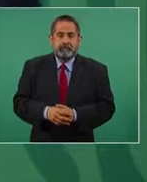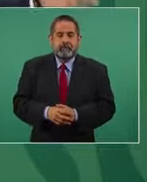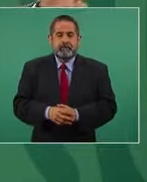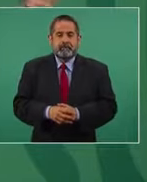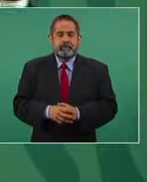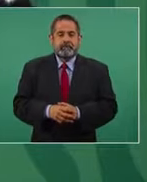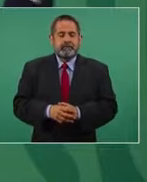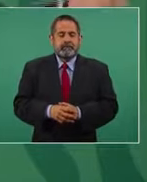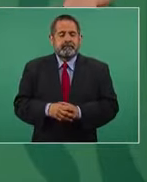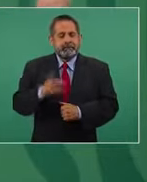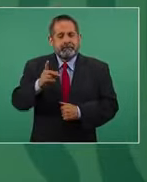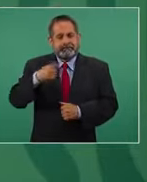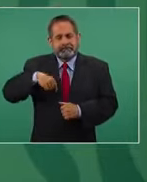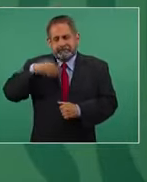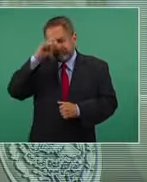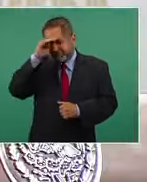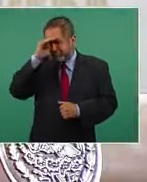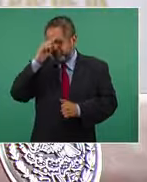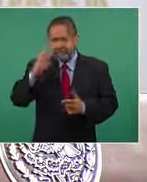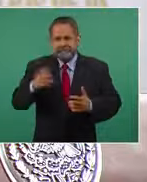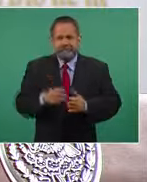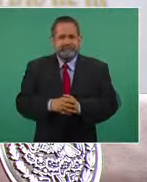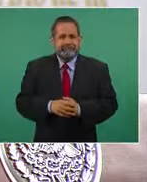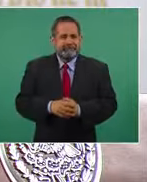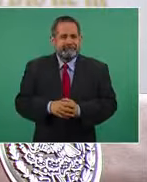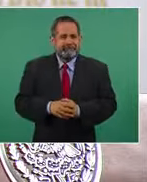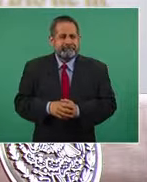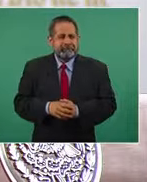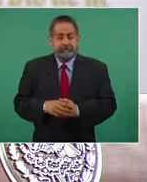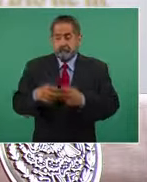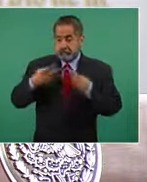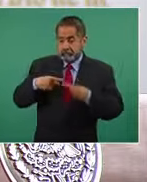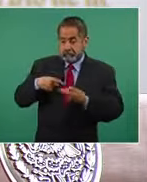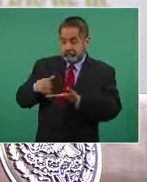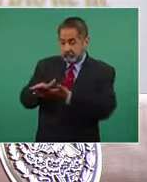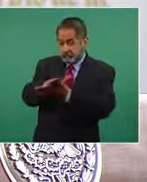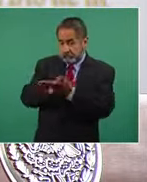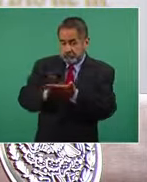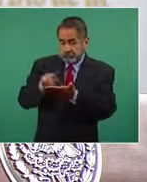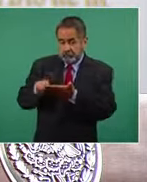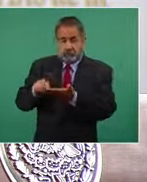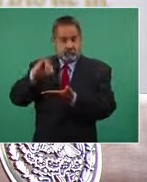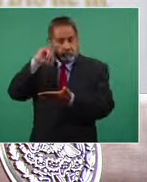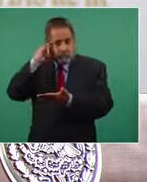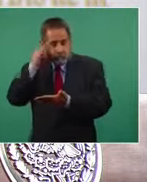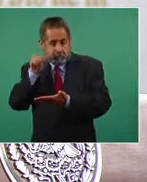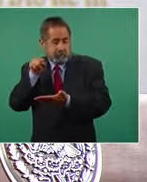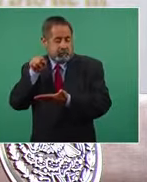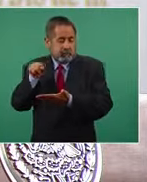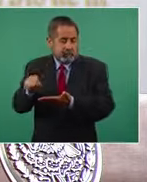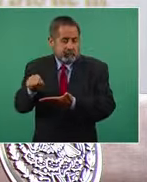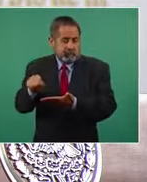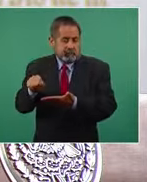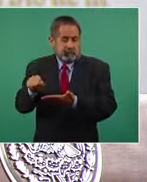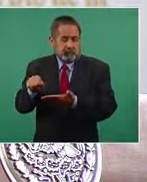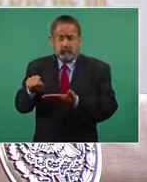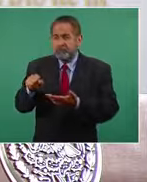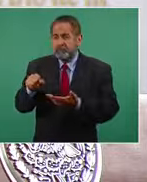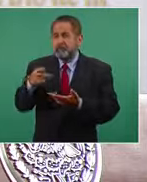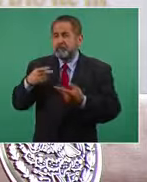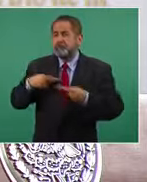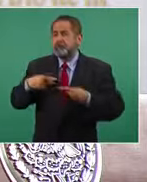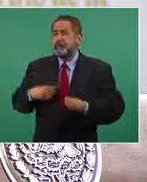El considerar, ¿no?, que la gente humilde, los pobres, los indígenas, los que viven